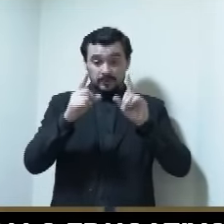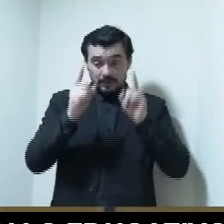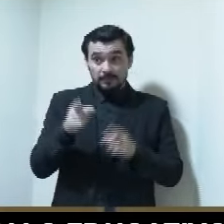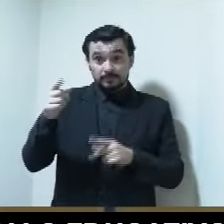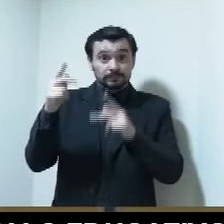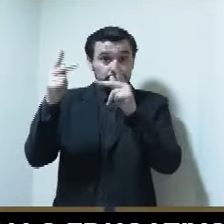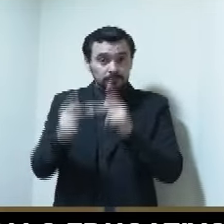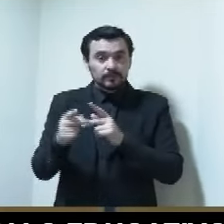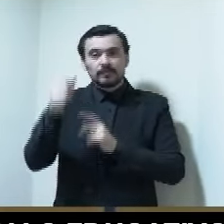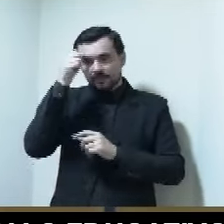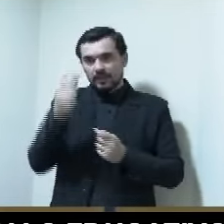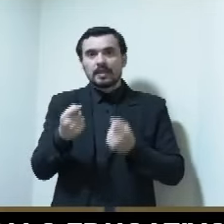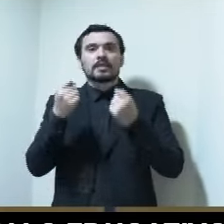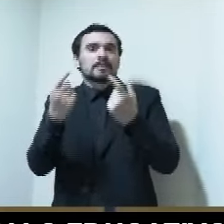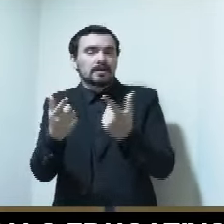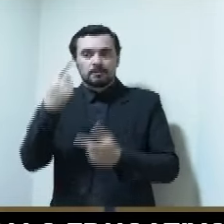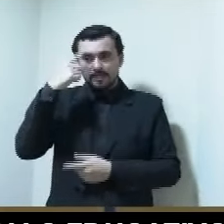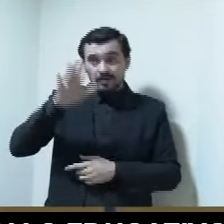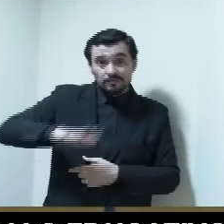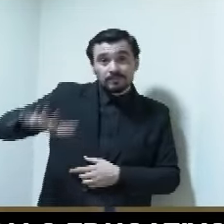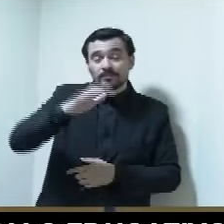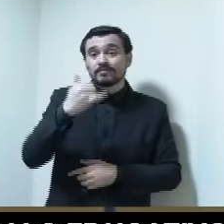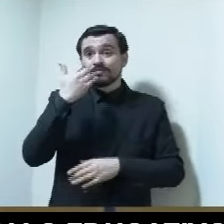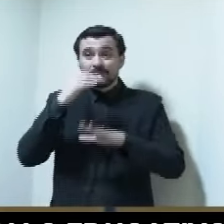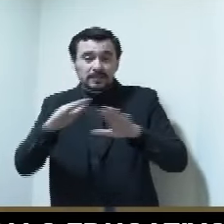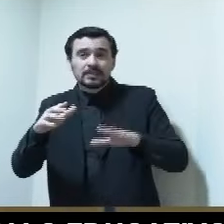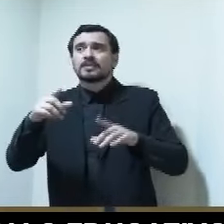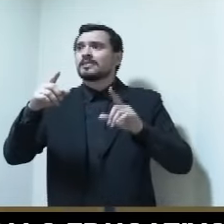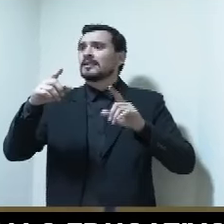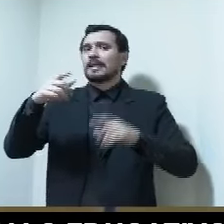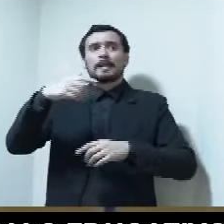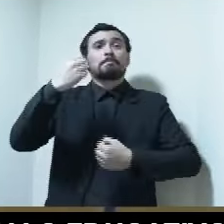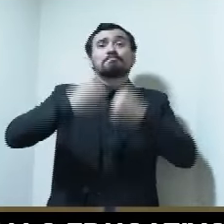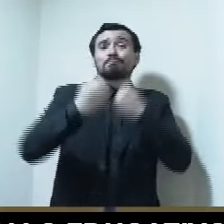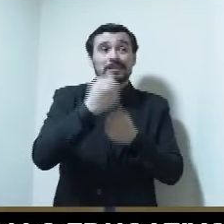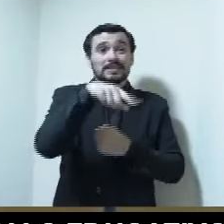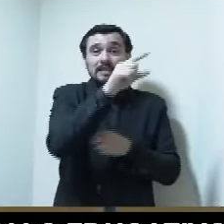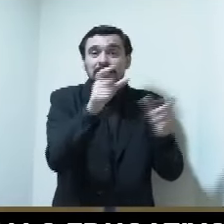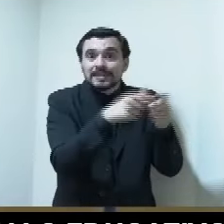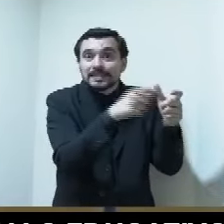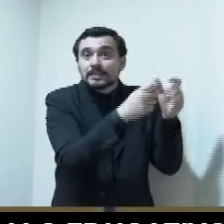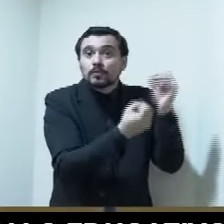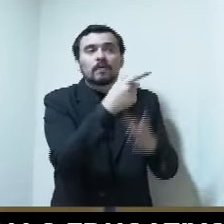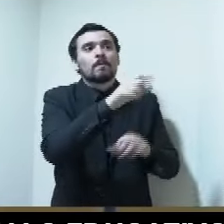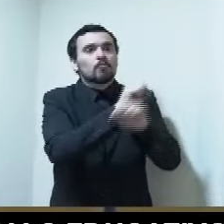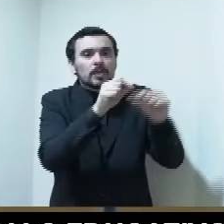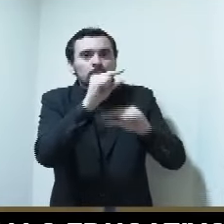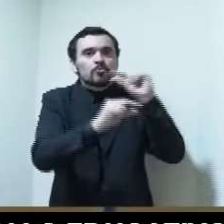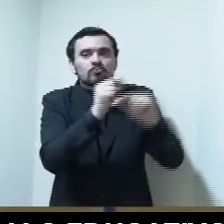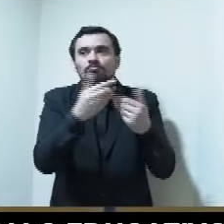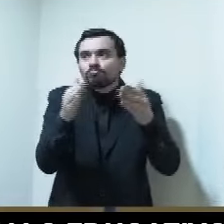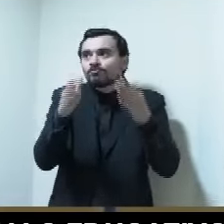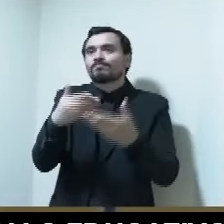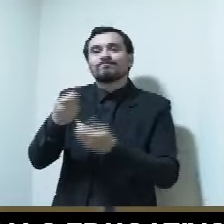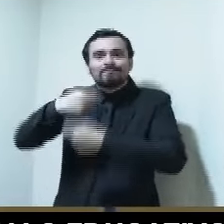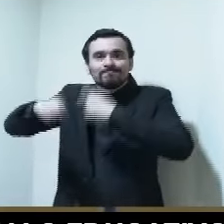programa generará las condiciones para que los pequeños productores y las MIPYMES comercialicen sus productos. Todas las regiones más vulnerables